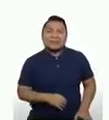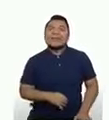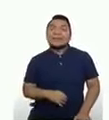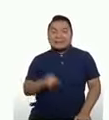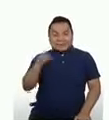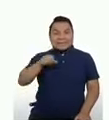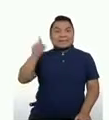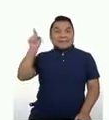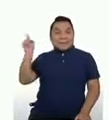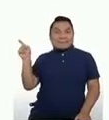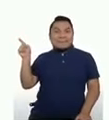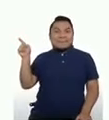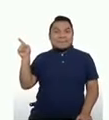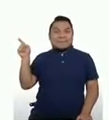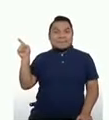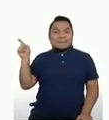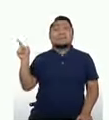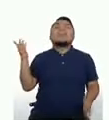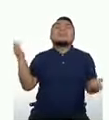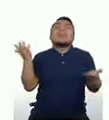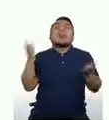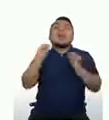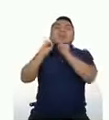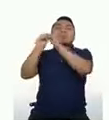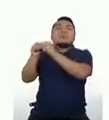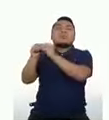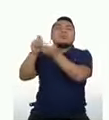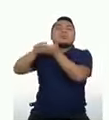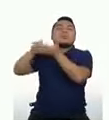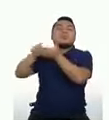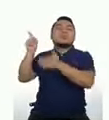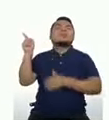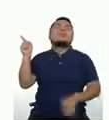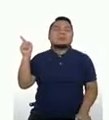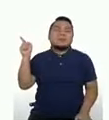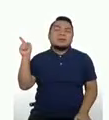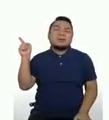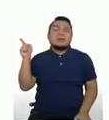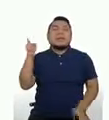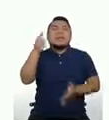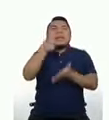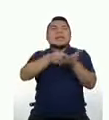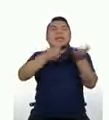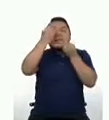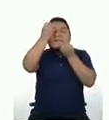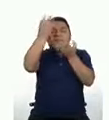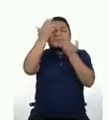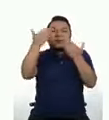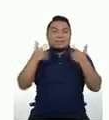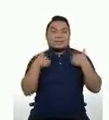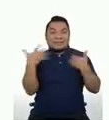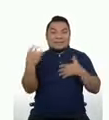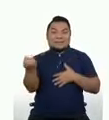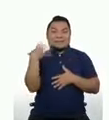Partes del texto. ¿Qué debo colocar? ¿Qué información